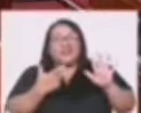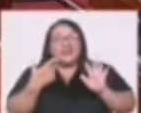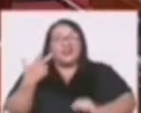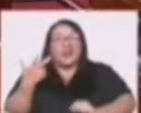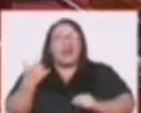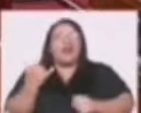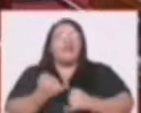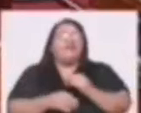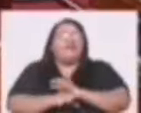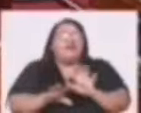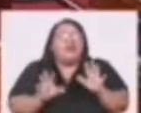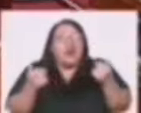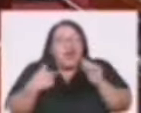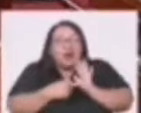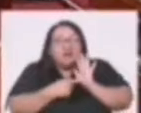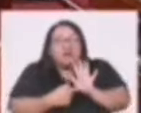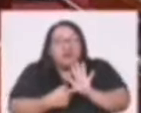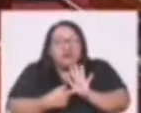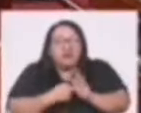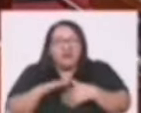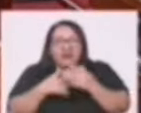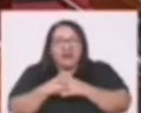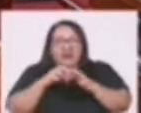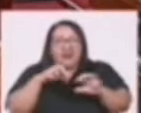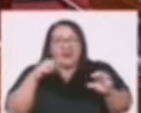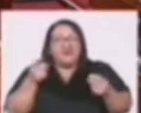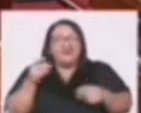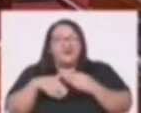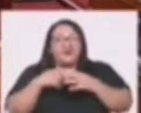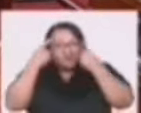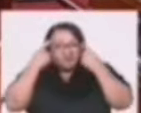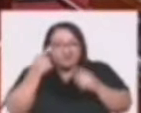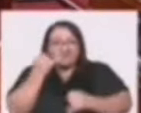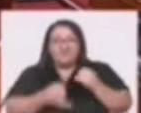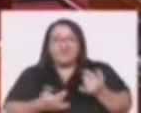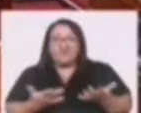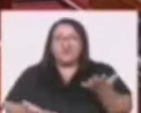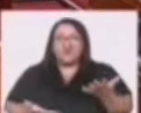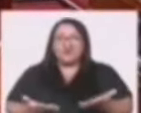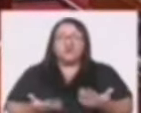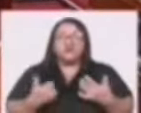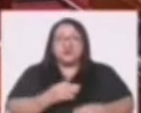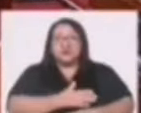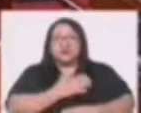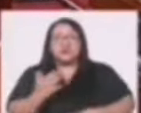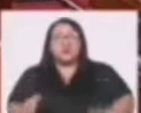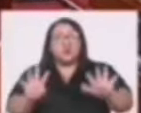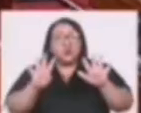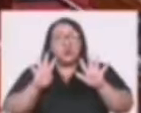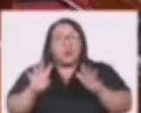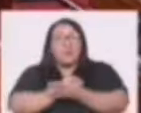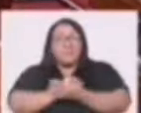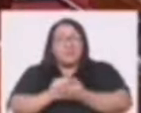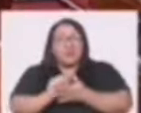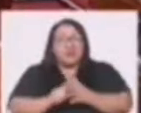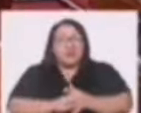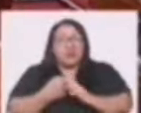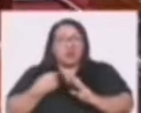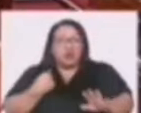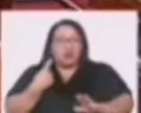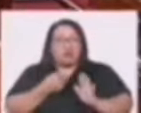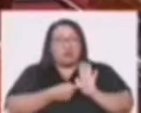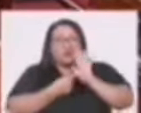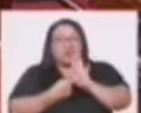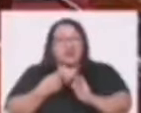trámite, instancia previa a ser puesta a consideración del Pleno para su decisión final. Han transcurrido 9 meses y medio desde que presenté la